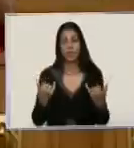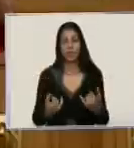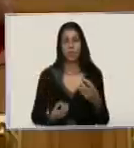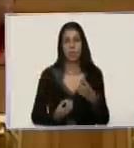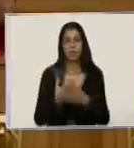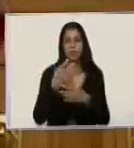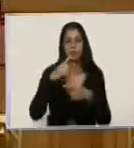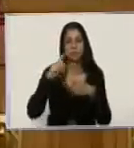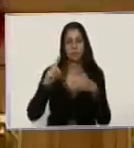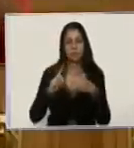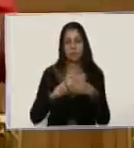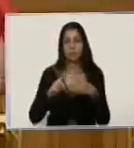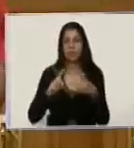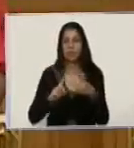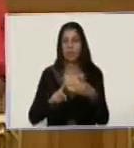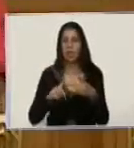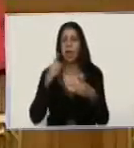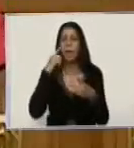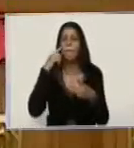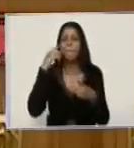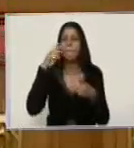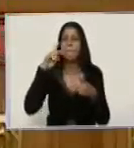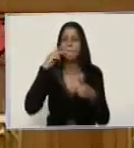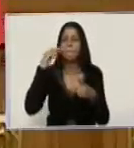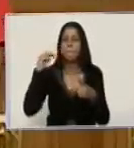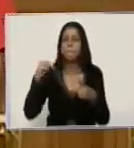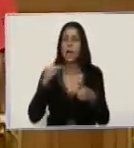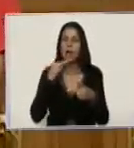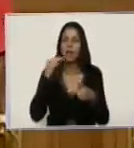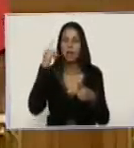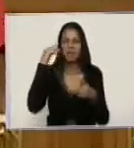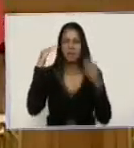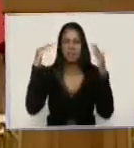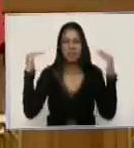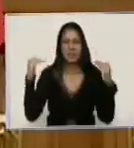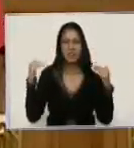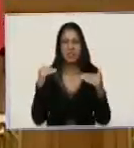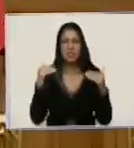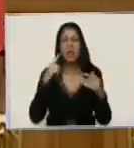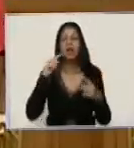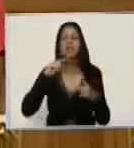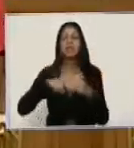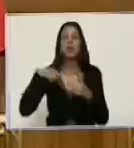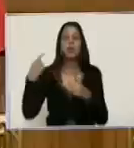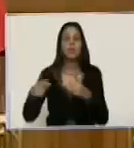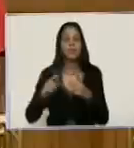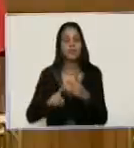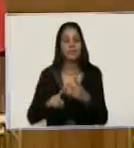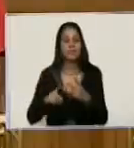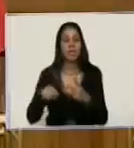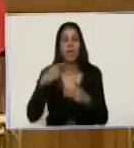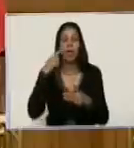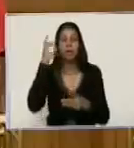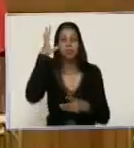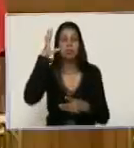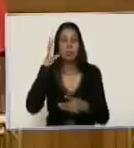Bangladesh, Pakistán y Afganistán. Entonces los británicos diseñaron una estrategia para